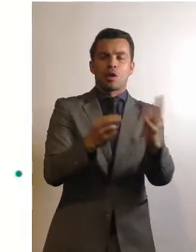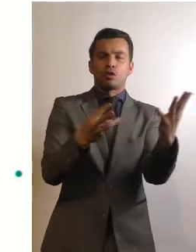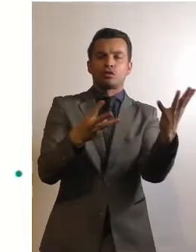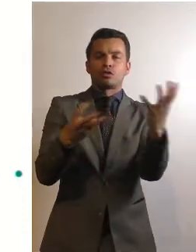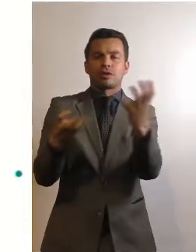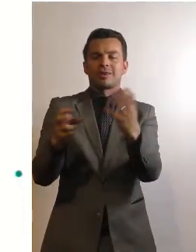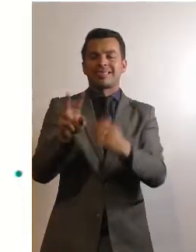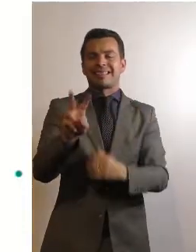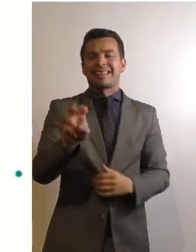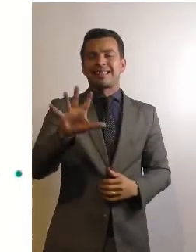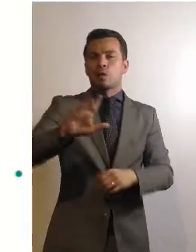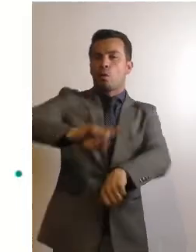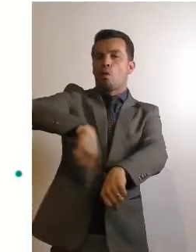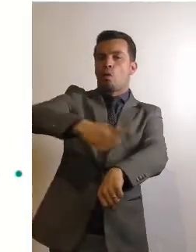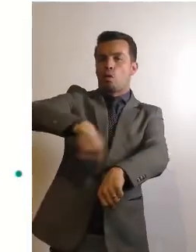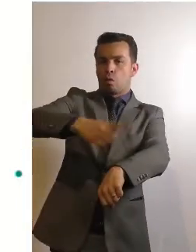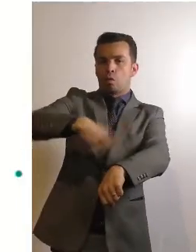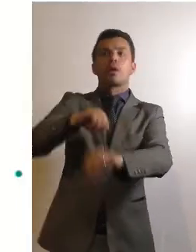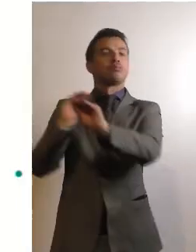43.875 horas.